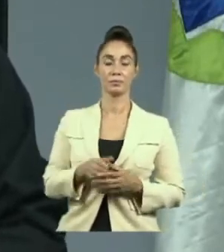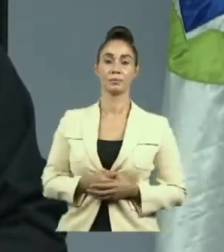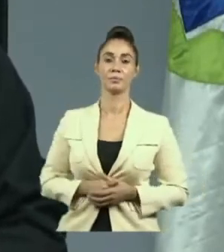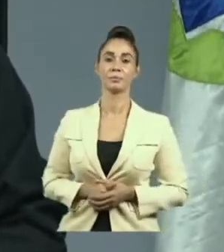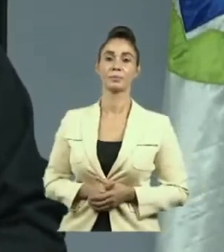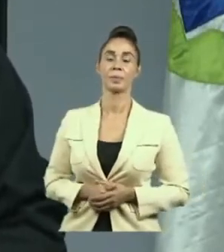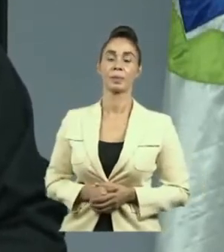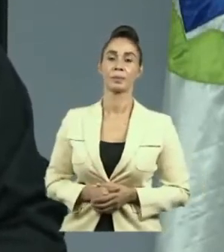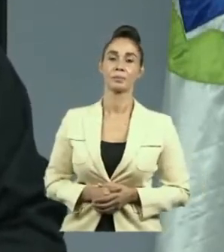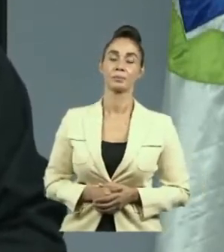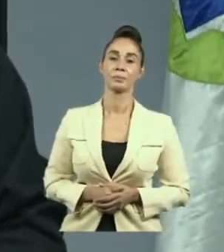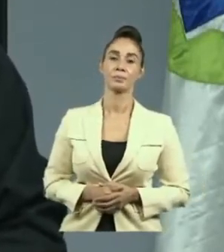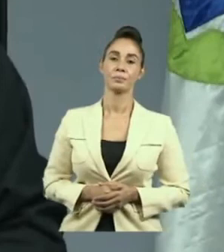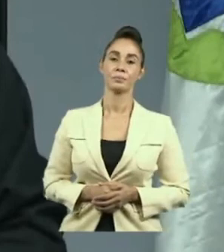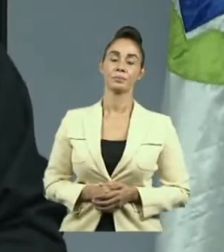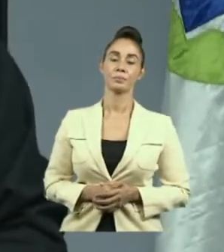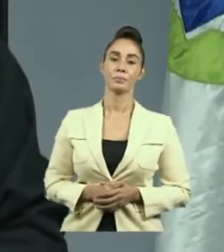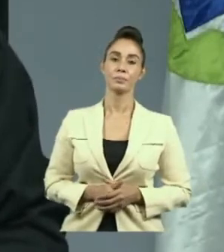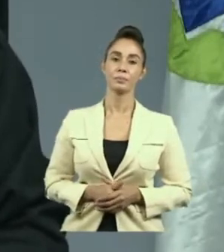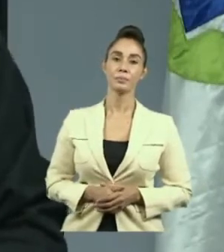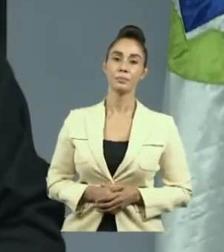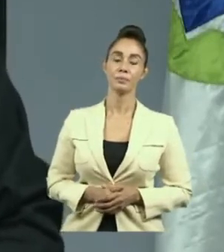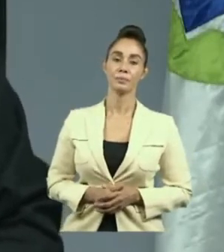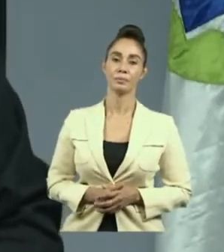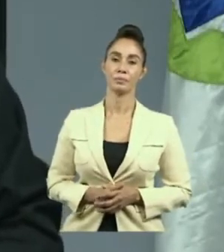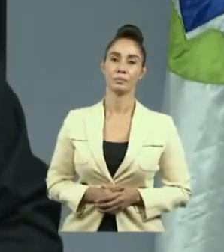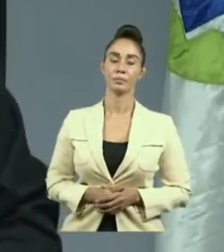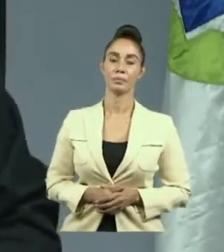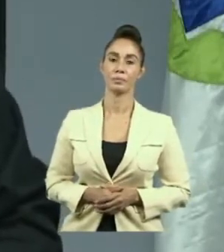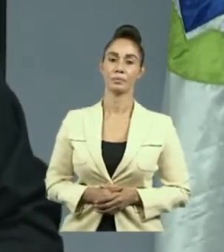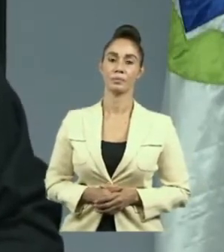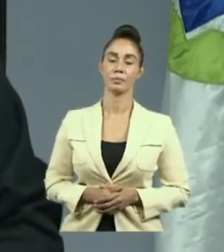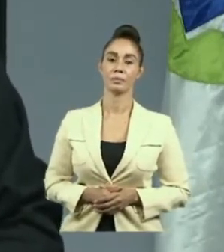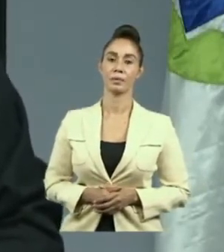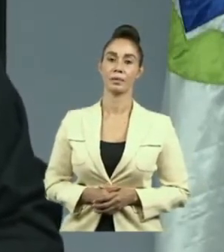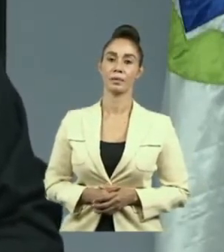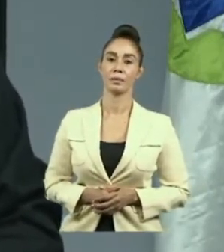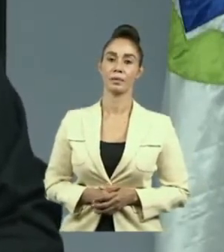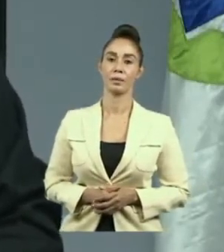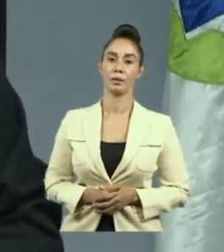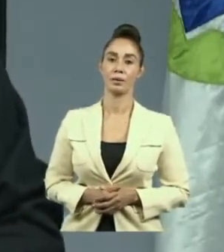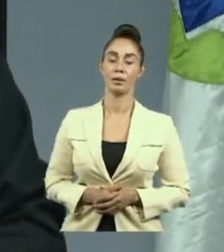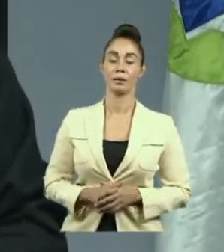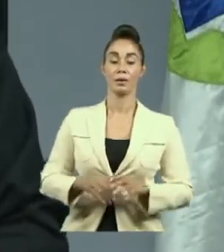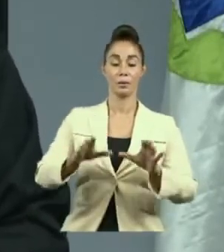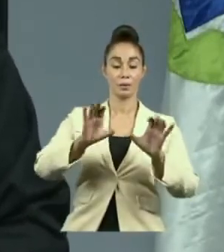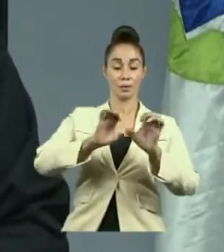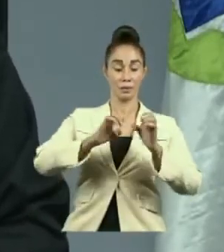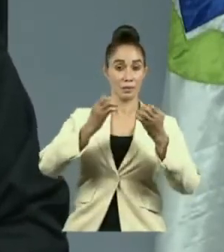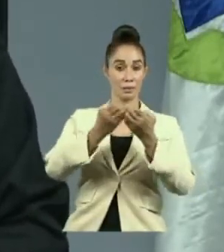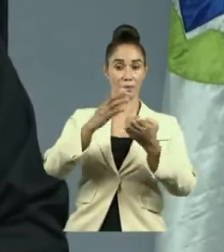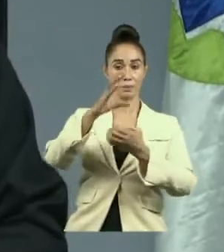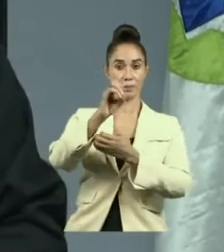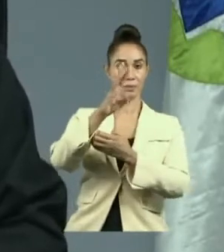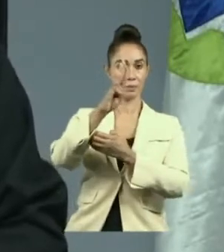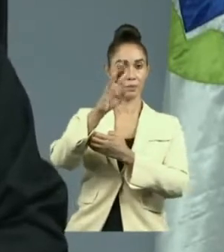hicieron fueron una sola tirada en el cobas